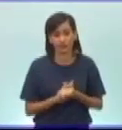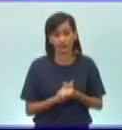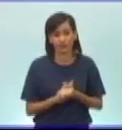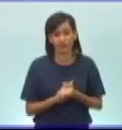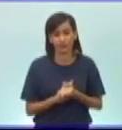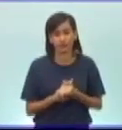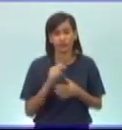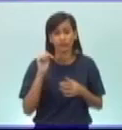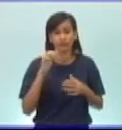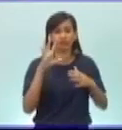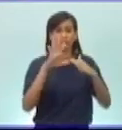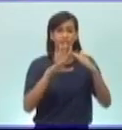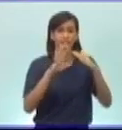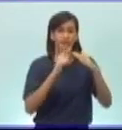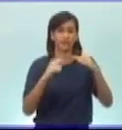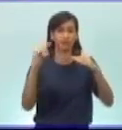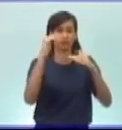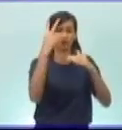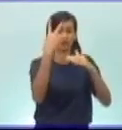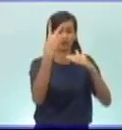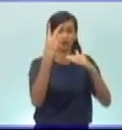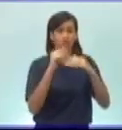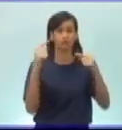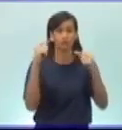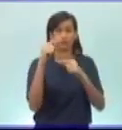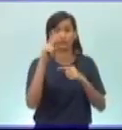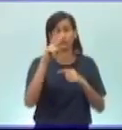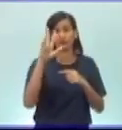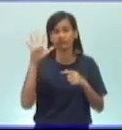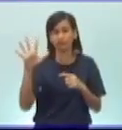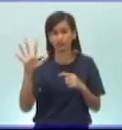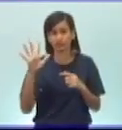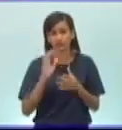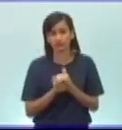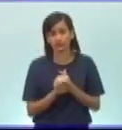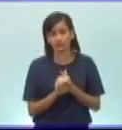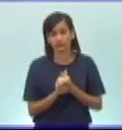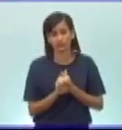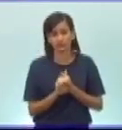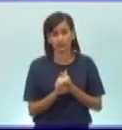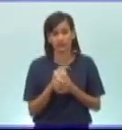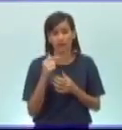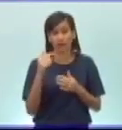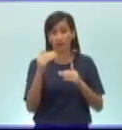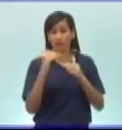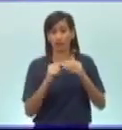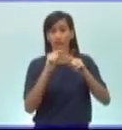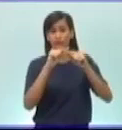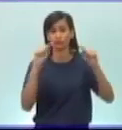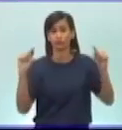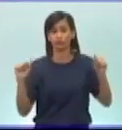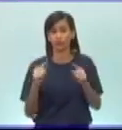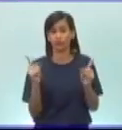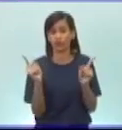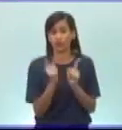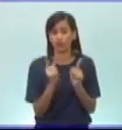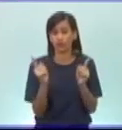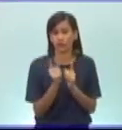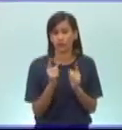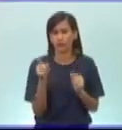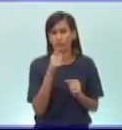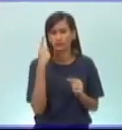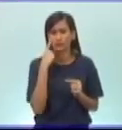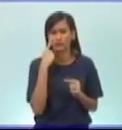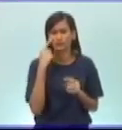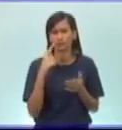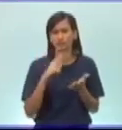5 al cuadrado es igual a 25. Y debajo, bueno, hay una generalización que ustedes la vieron desde la semana pasada, que